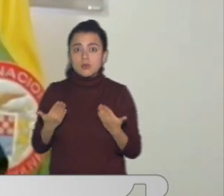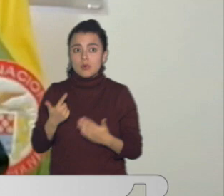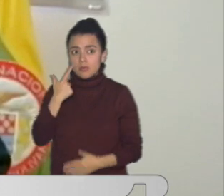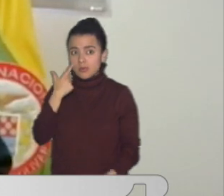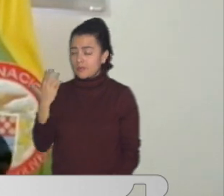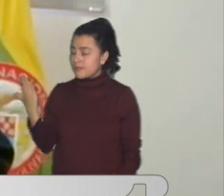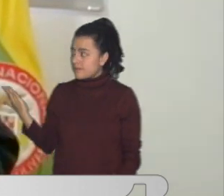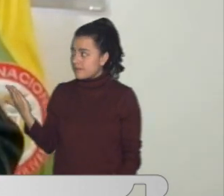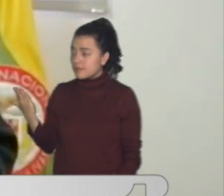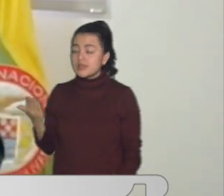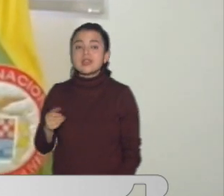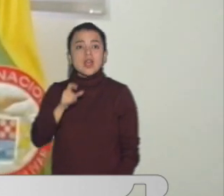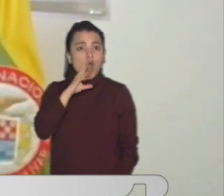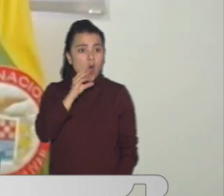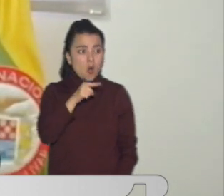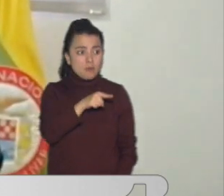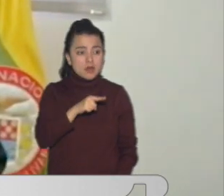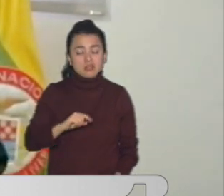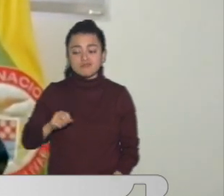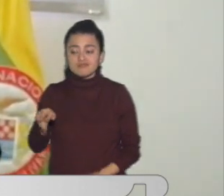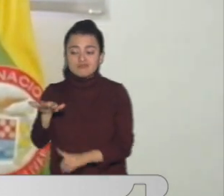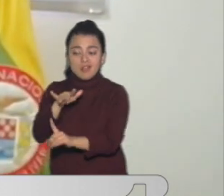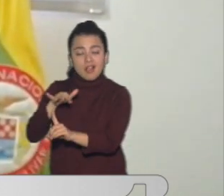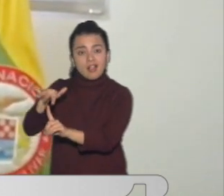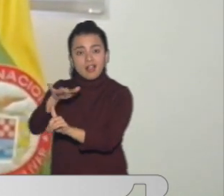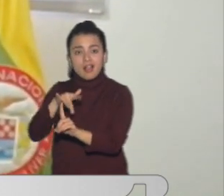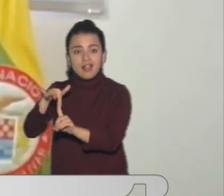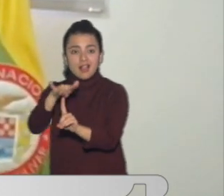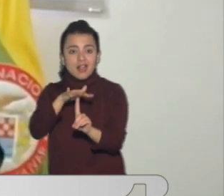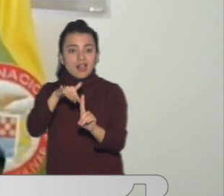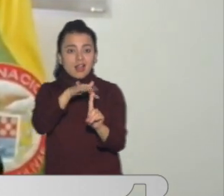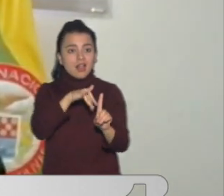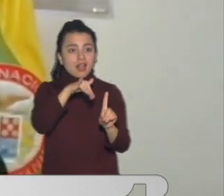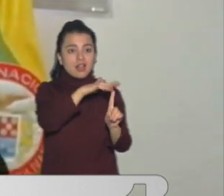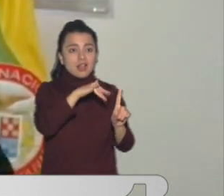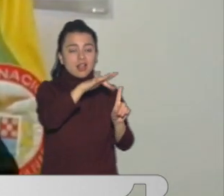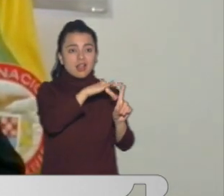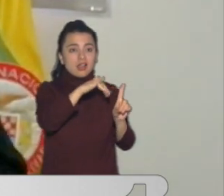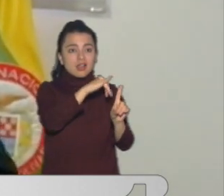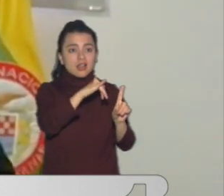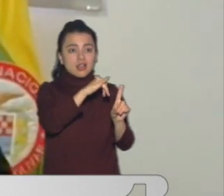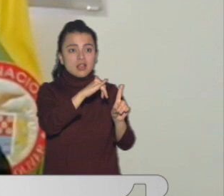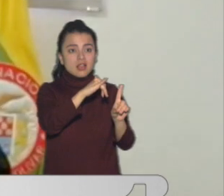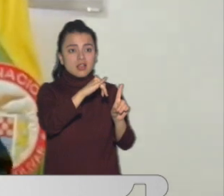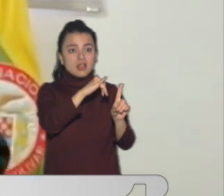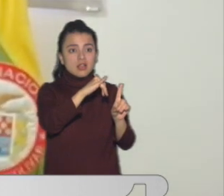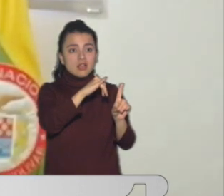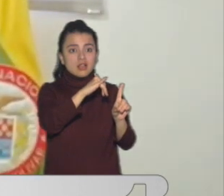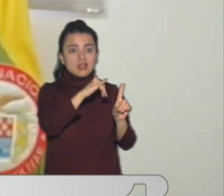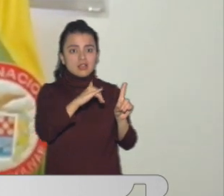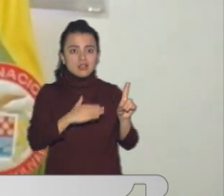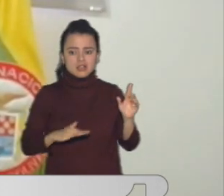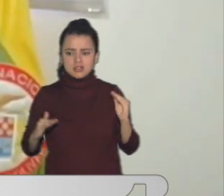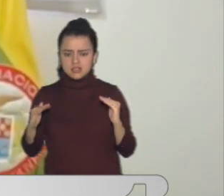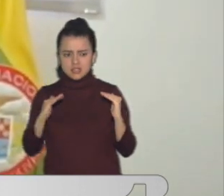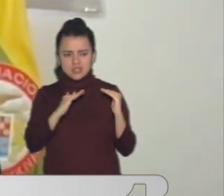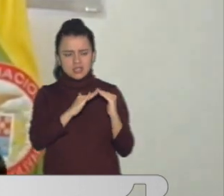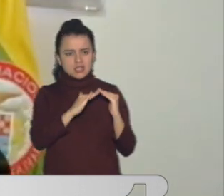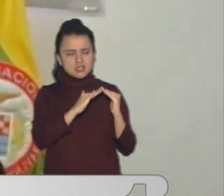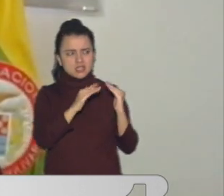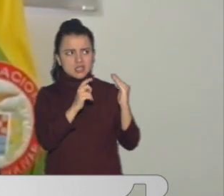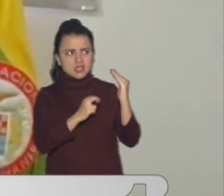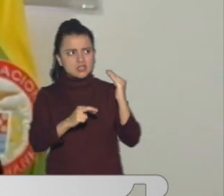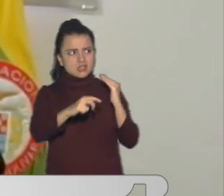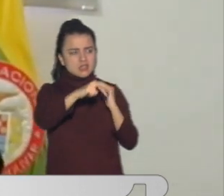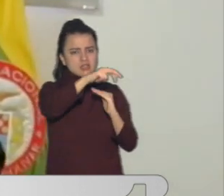de Down. Por medio de este engaño, se la llevó a una terraza de una vecina, dándose cuenta la señora madre, avisando a